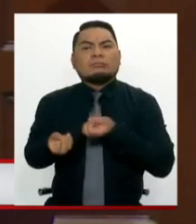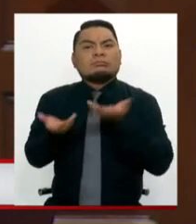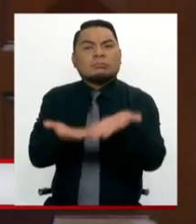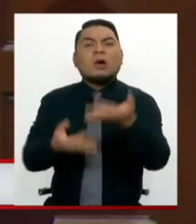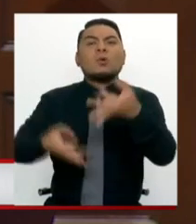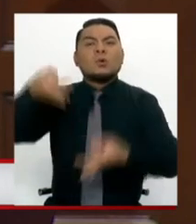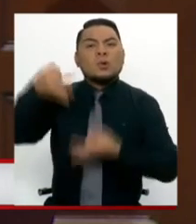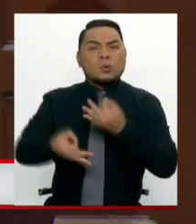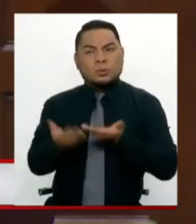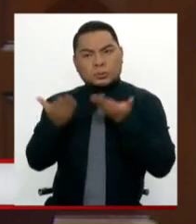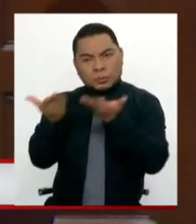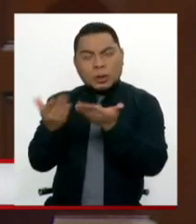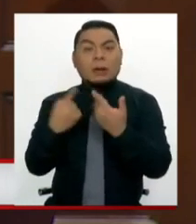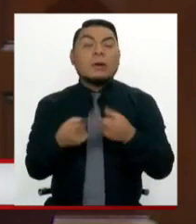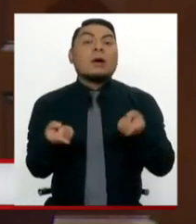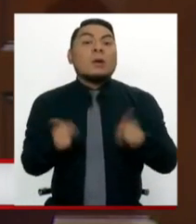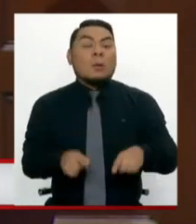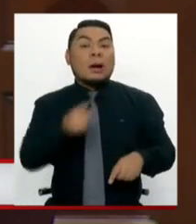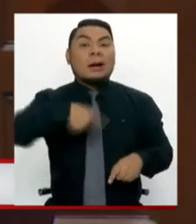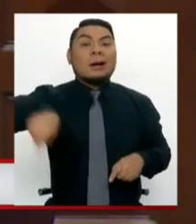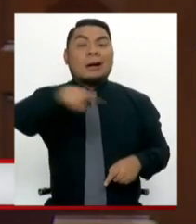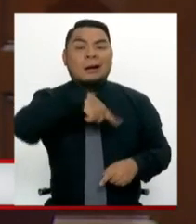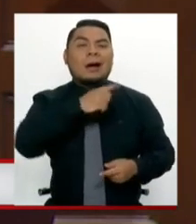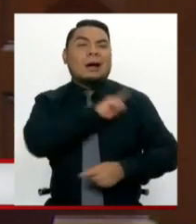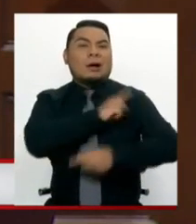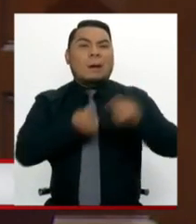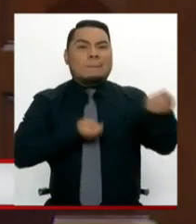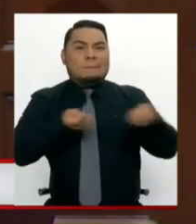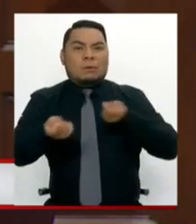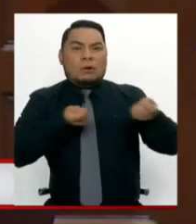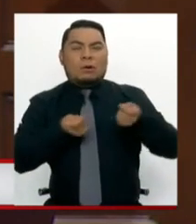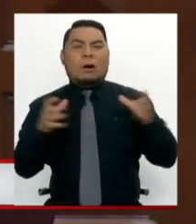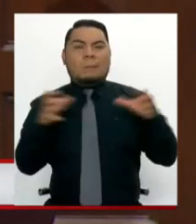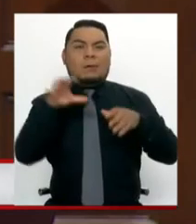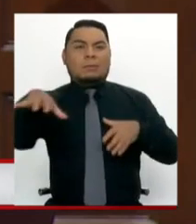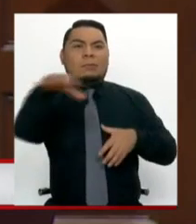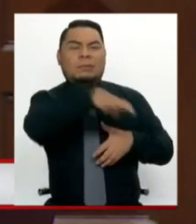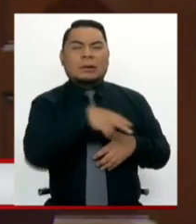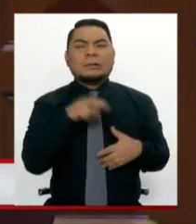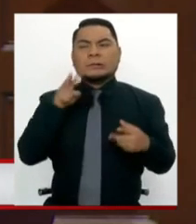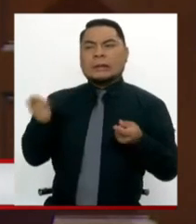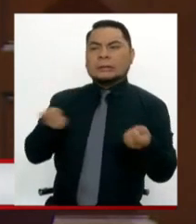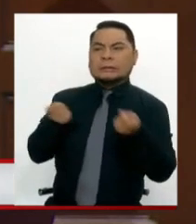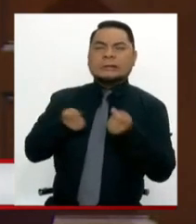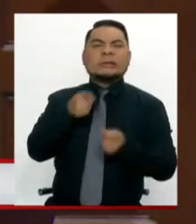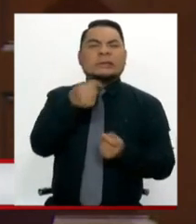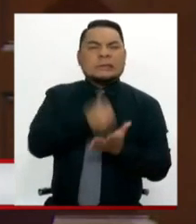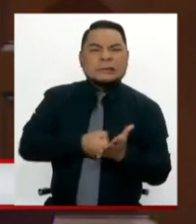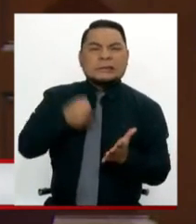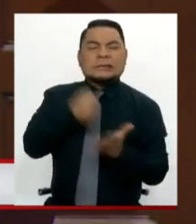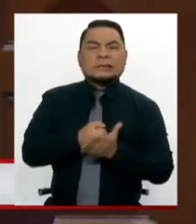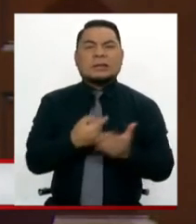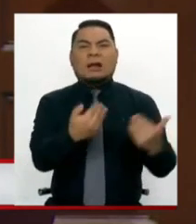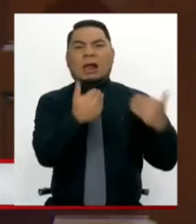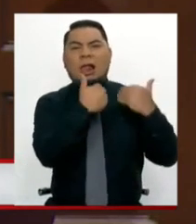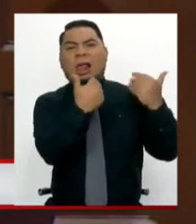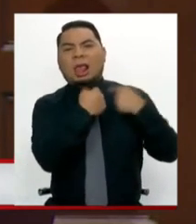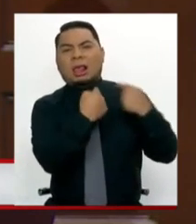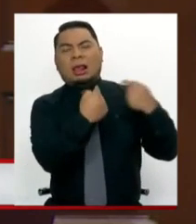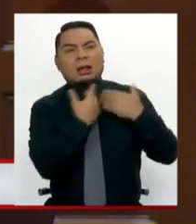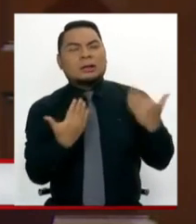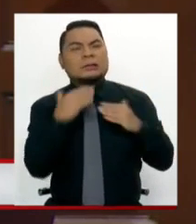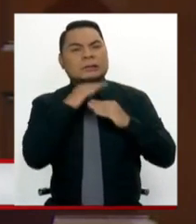de justicia, aun cuando desde los poderes fácticos y la oligarquía existe un empeño por minar al gobierno del